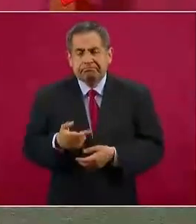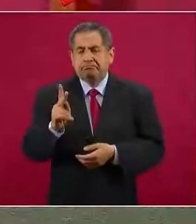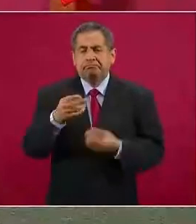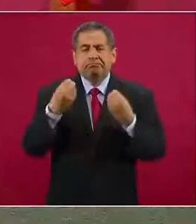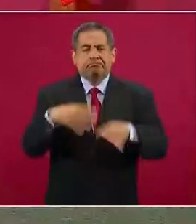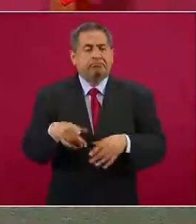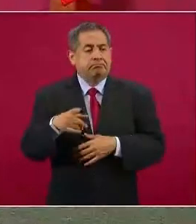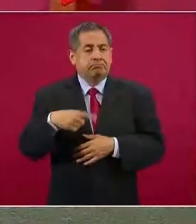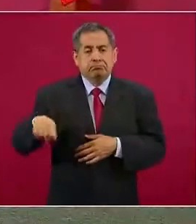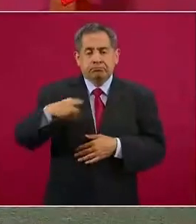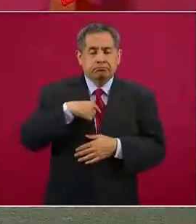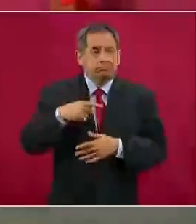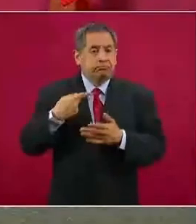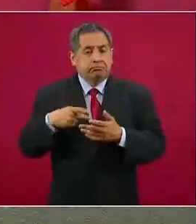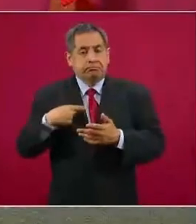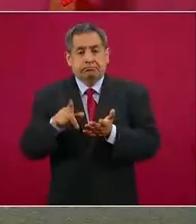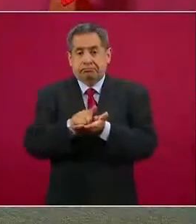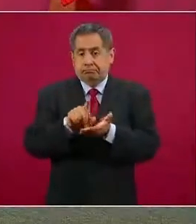credibilidad.